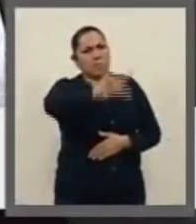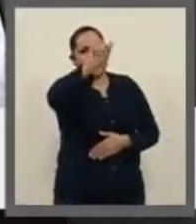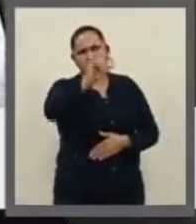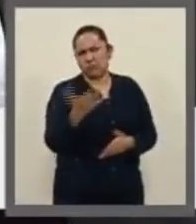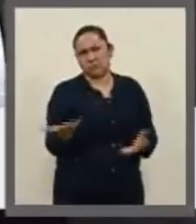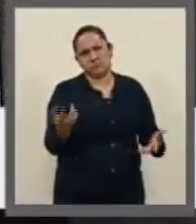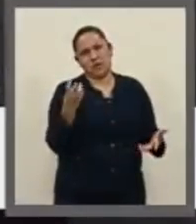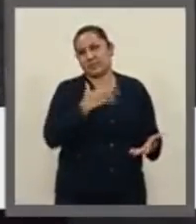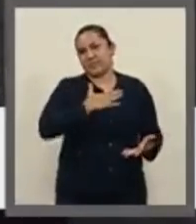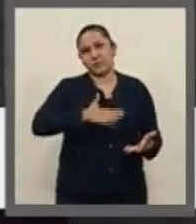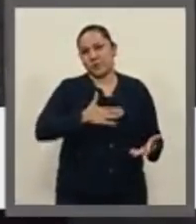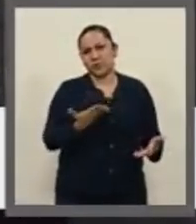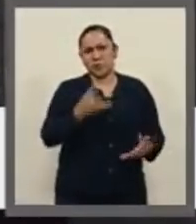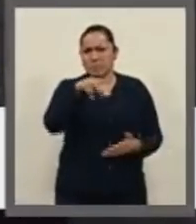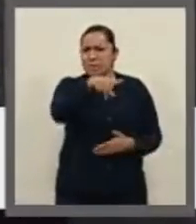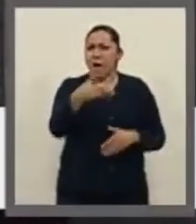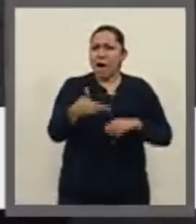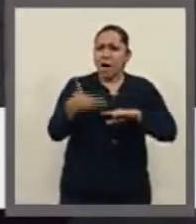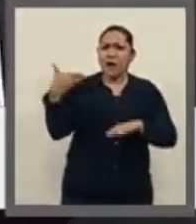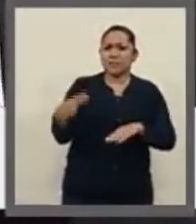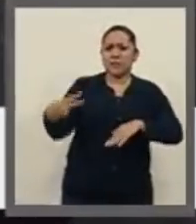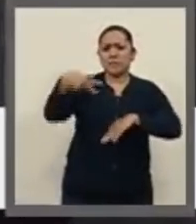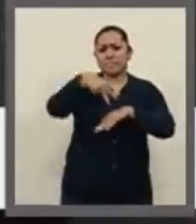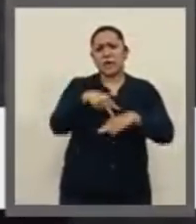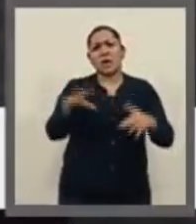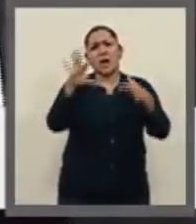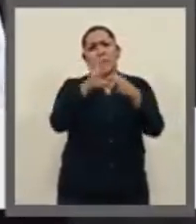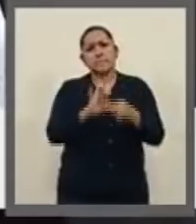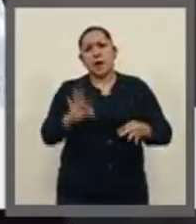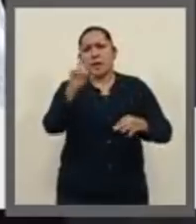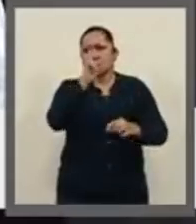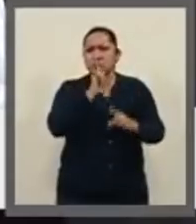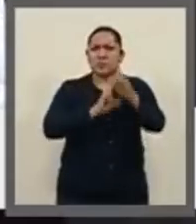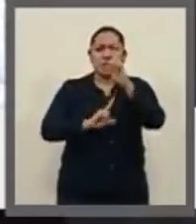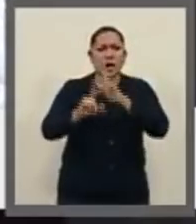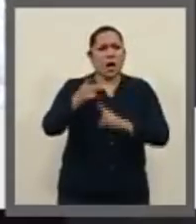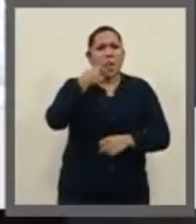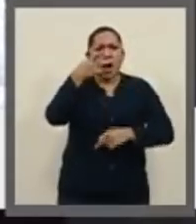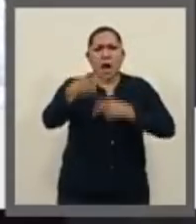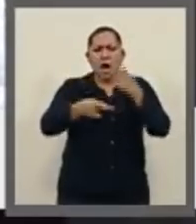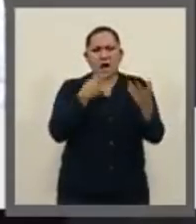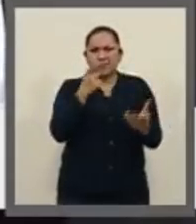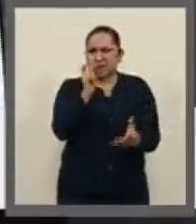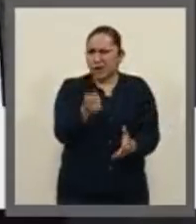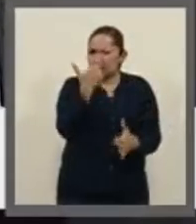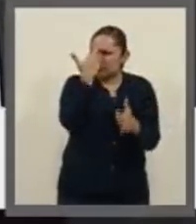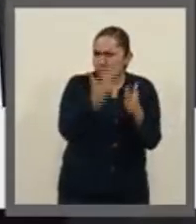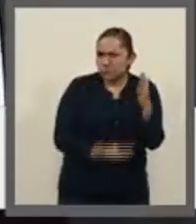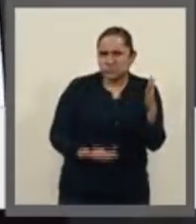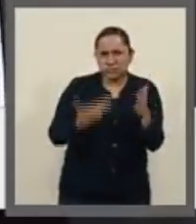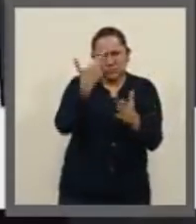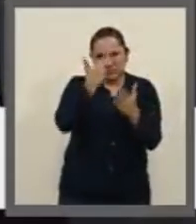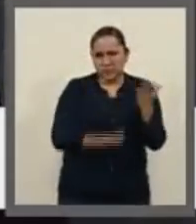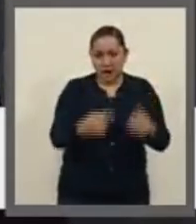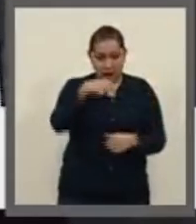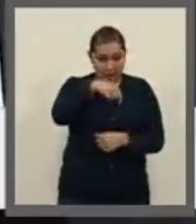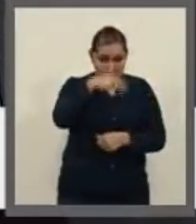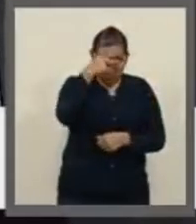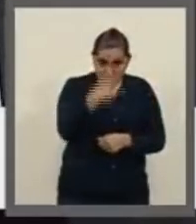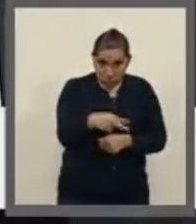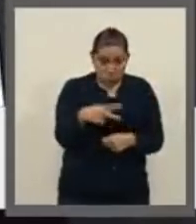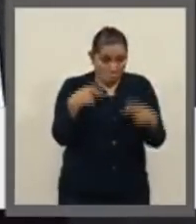al respeto de manera persistente y permanente. En México, quien nace pobre, muere pobre. No puede